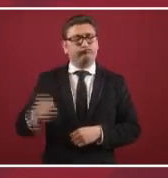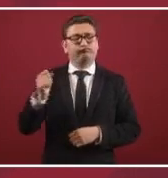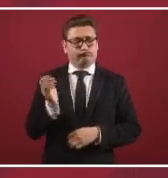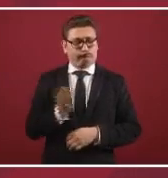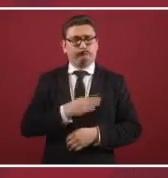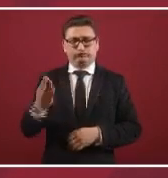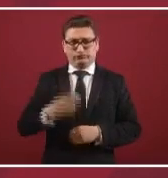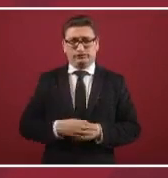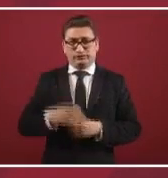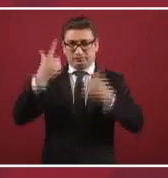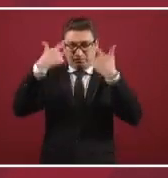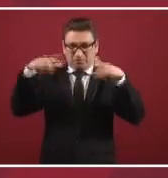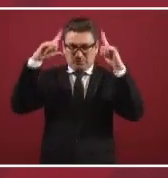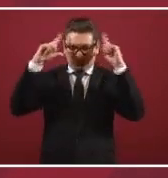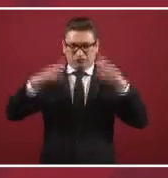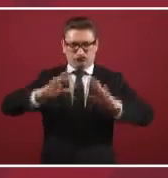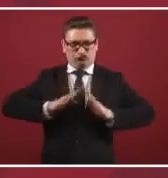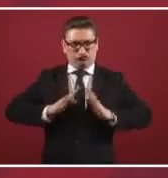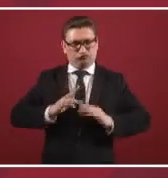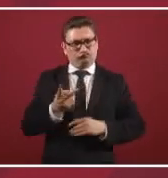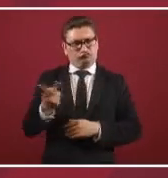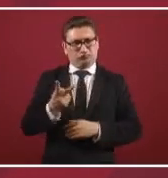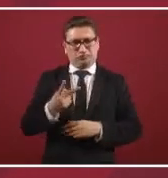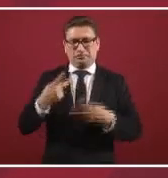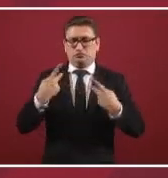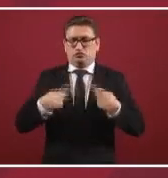el de Marina y el de Defensa, gentes